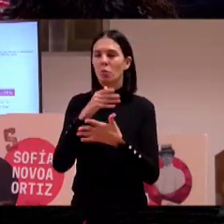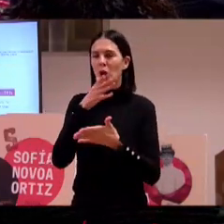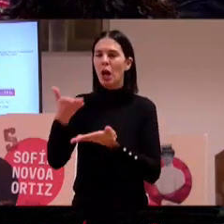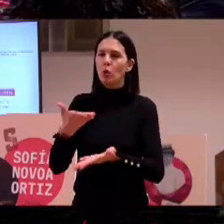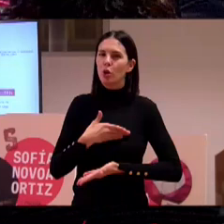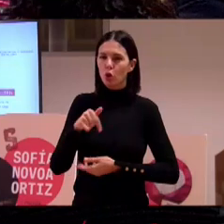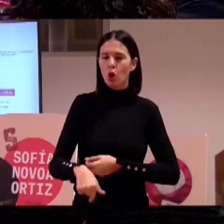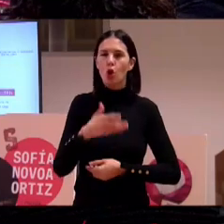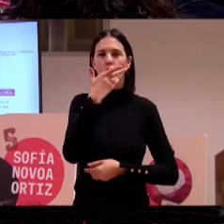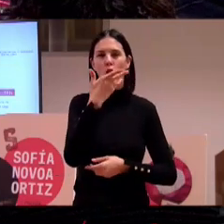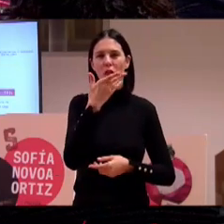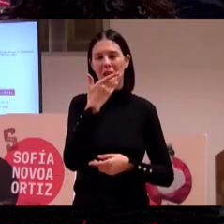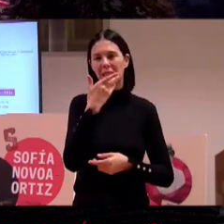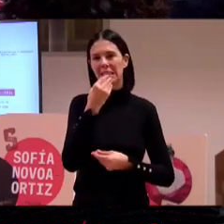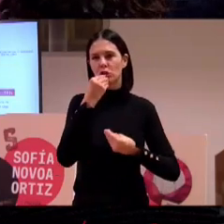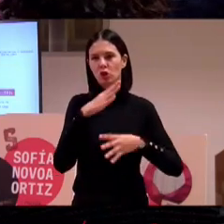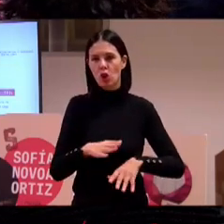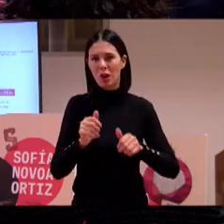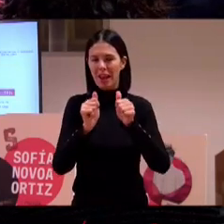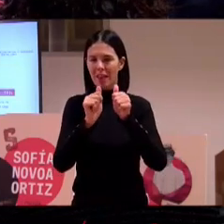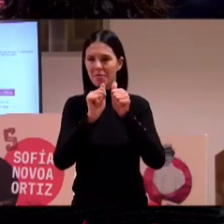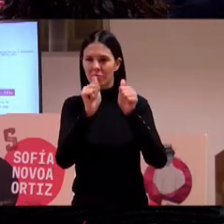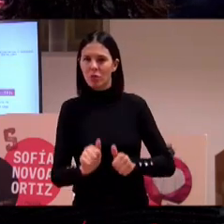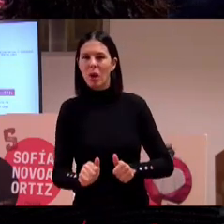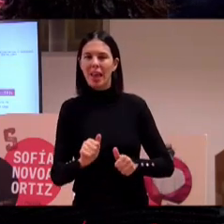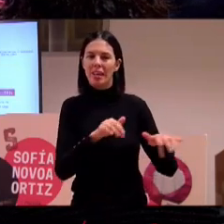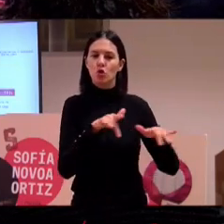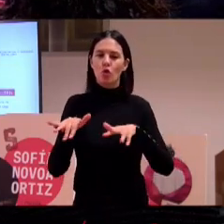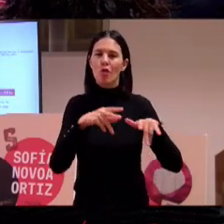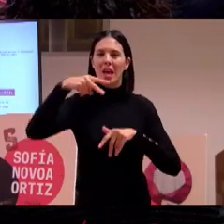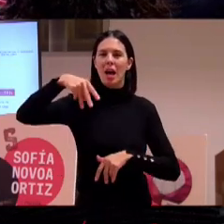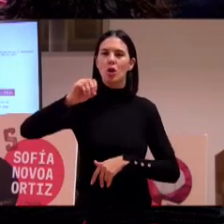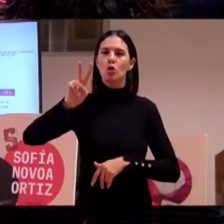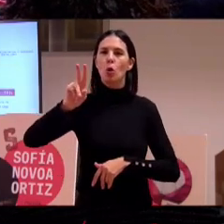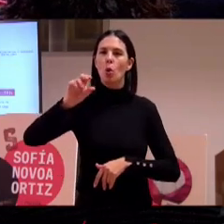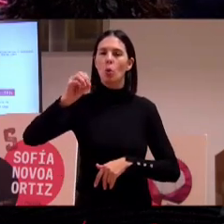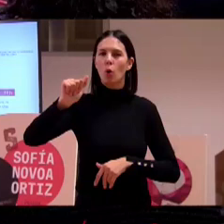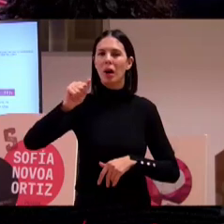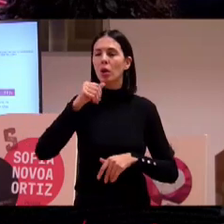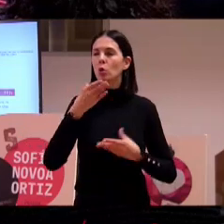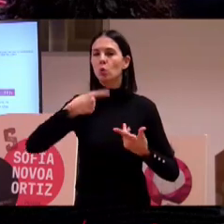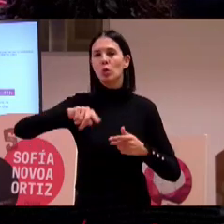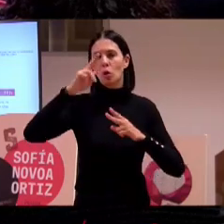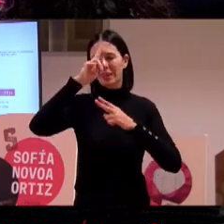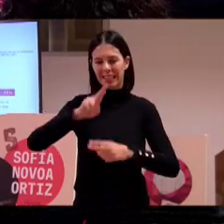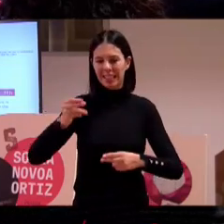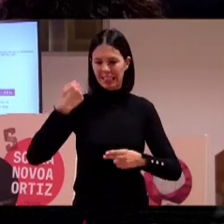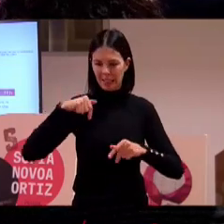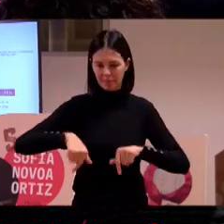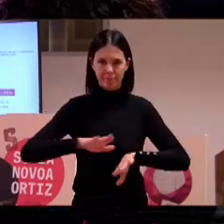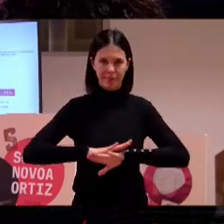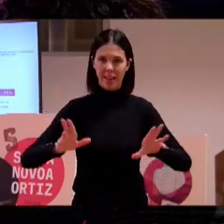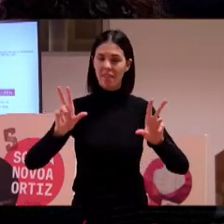a coñecer un pouco máis a figura de Sofía Novoa. Bueno, pues a nosa homenaxe queda aquí neste